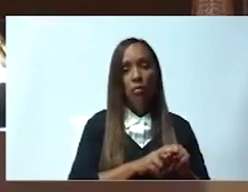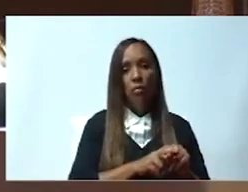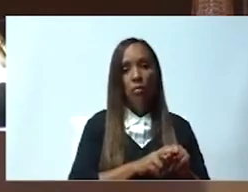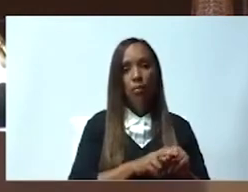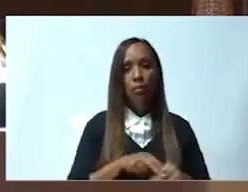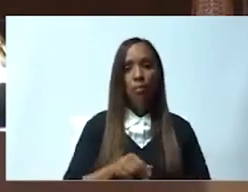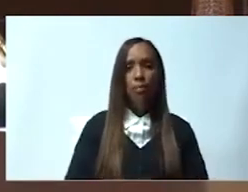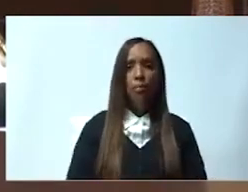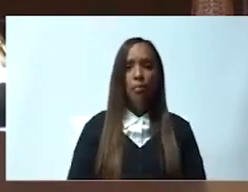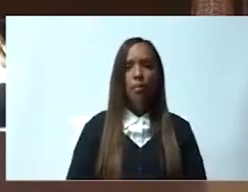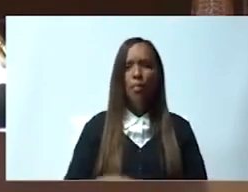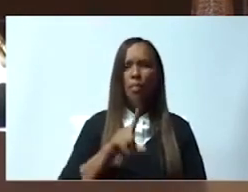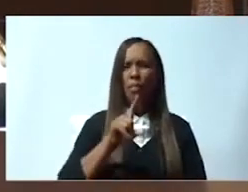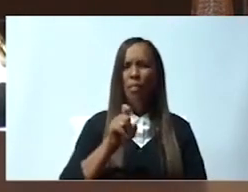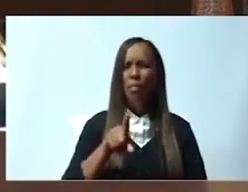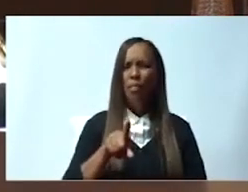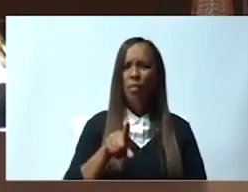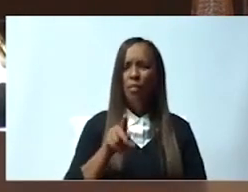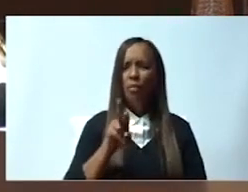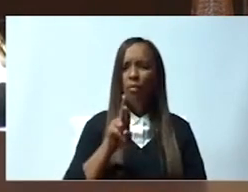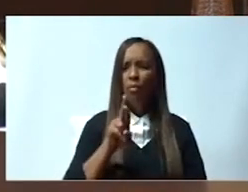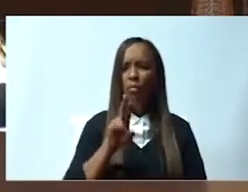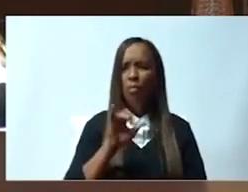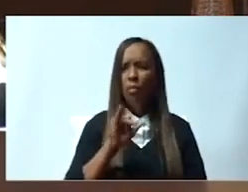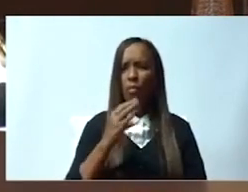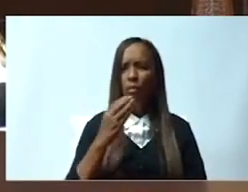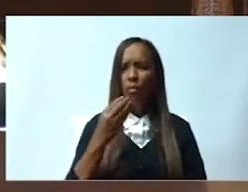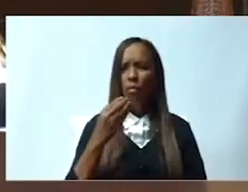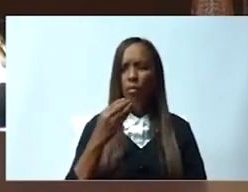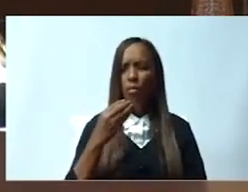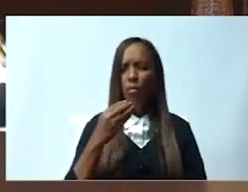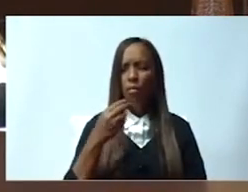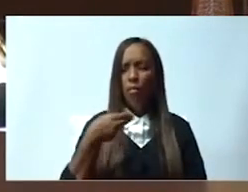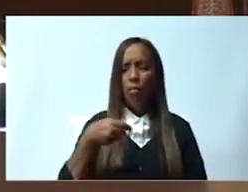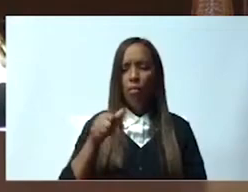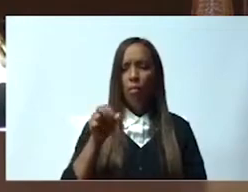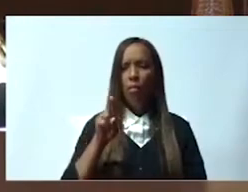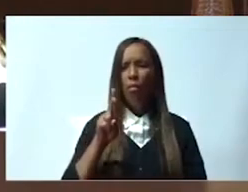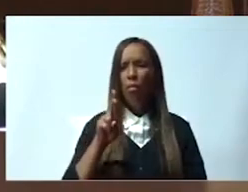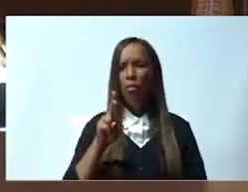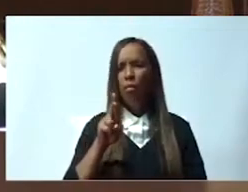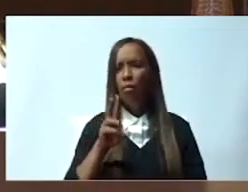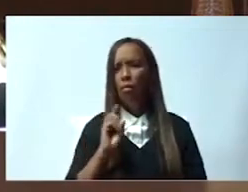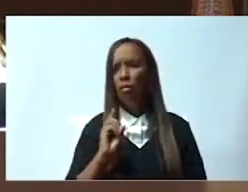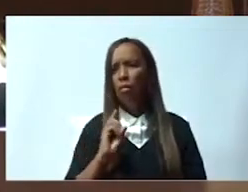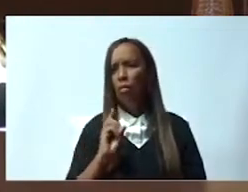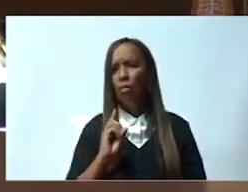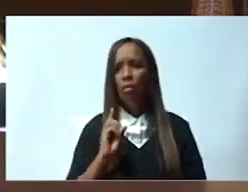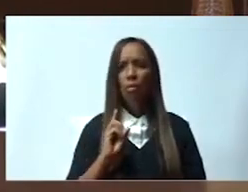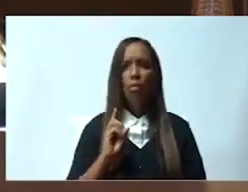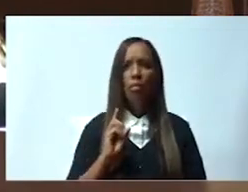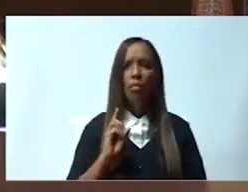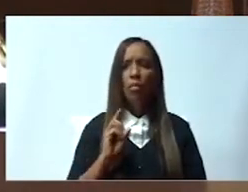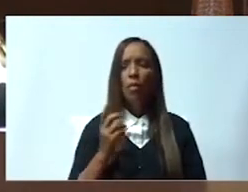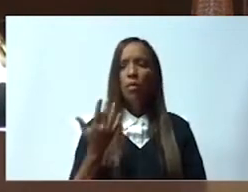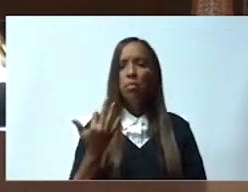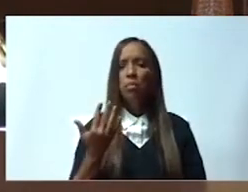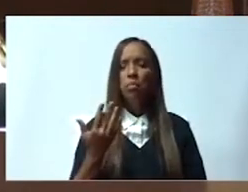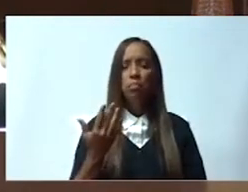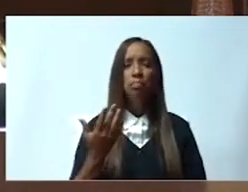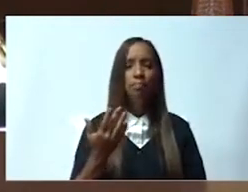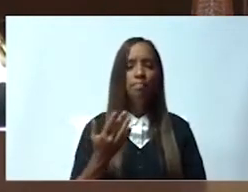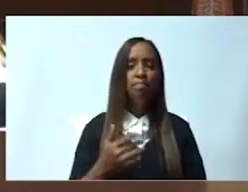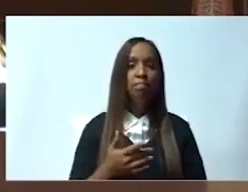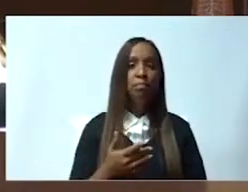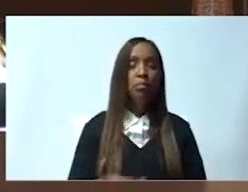Ok. Voy a volver a someter, pero necesitamos que